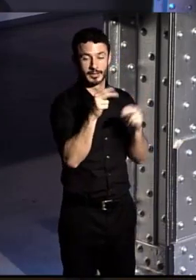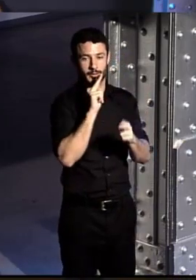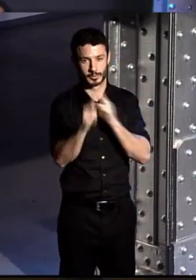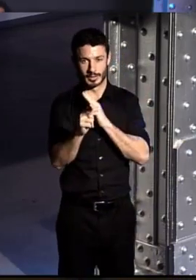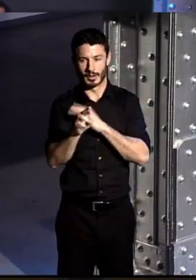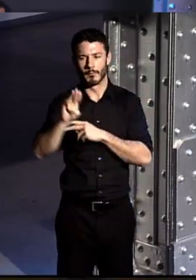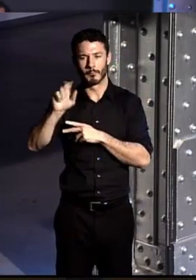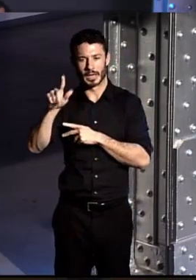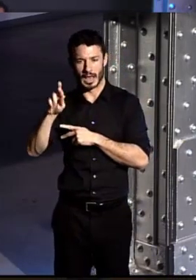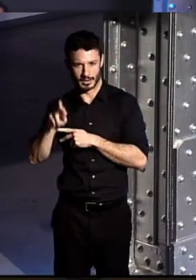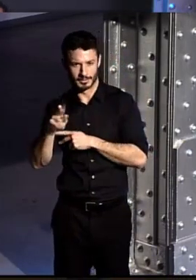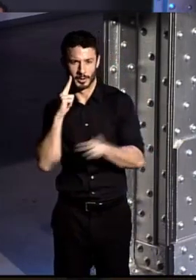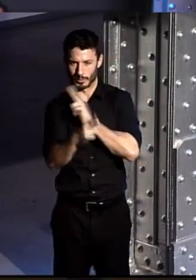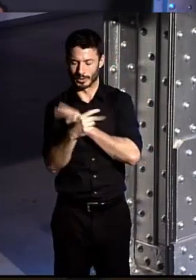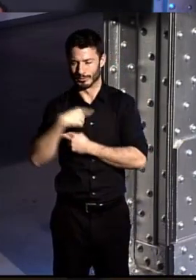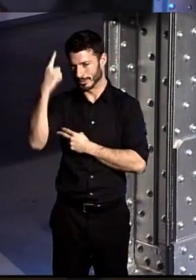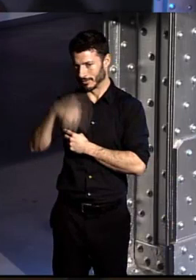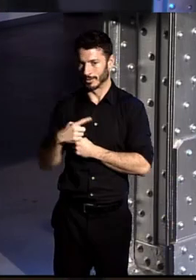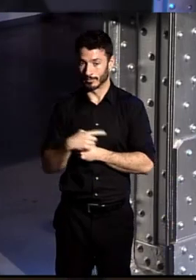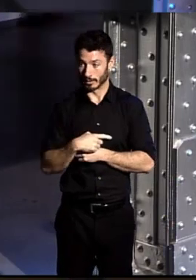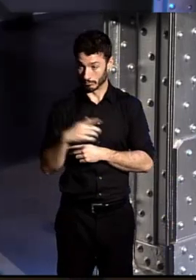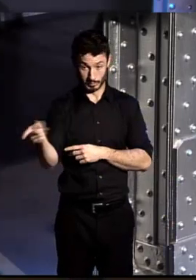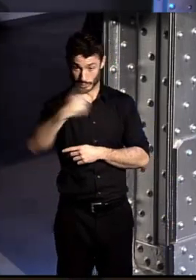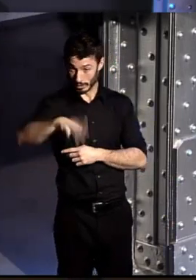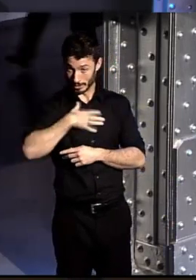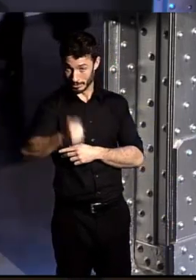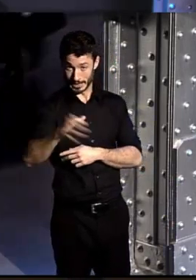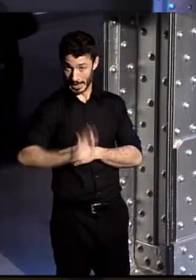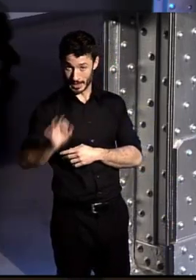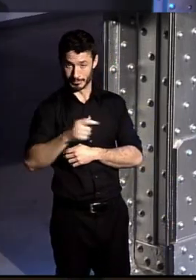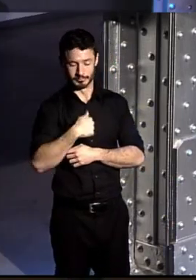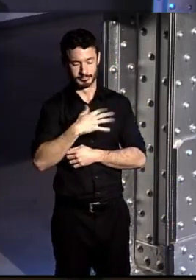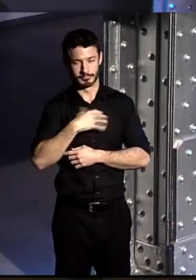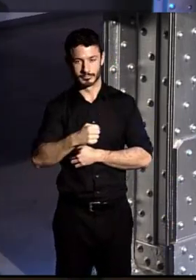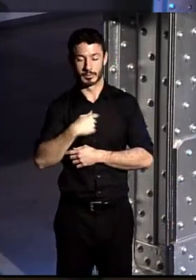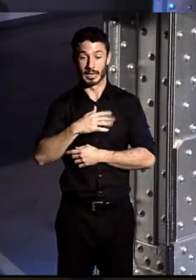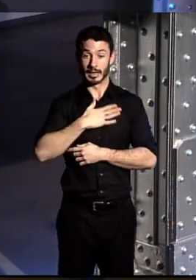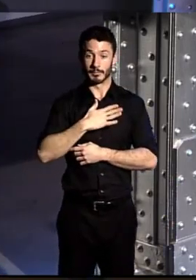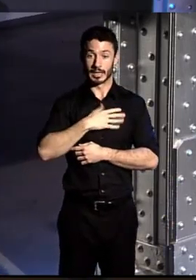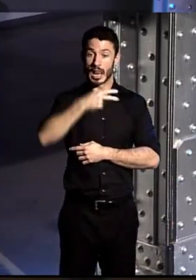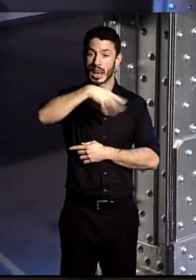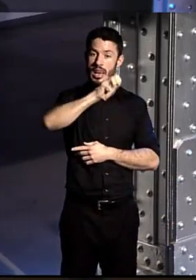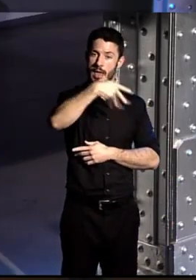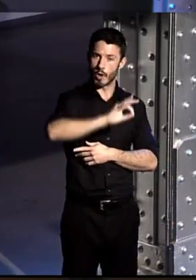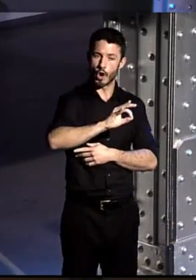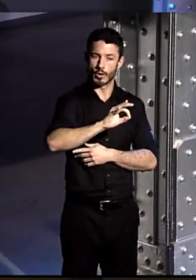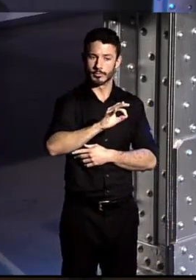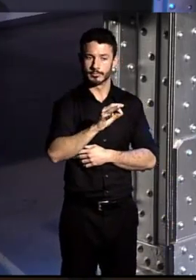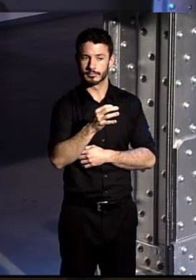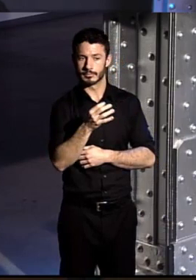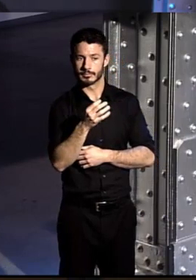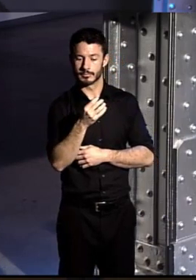ves, ya sabía yo que... ¿No os atrevéis? Yo sí me atrevo. En el rayo Vega. Yo creo que para mí, Nemo. Nemo.